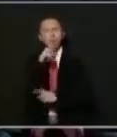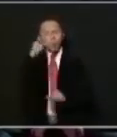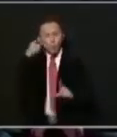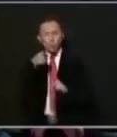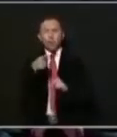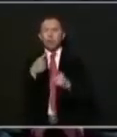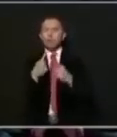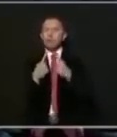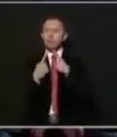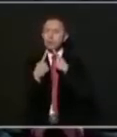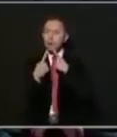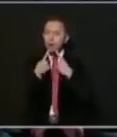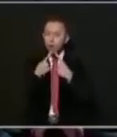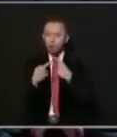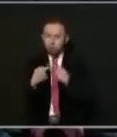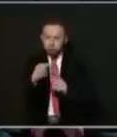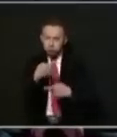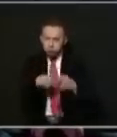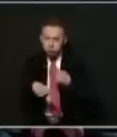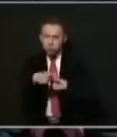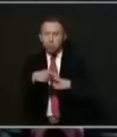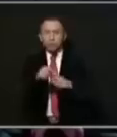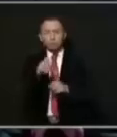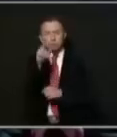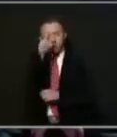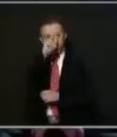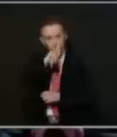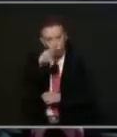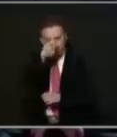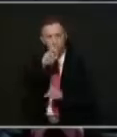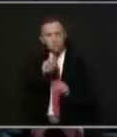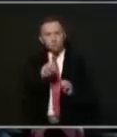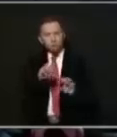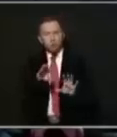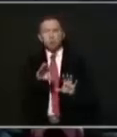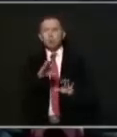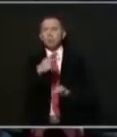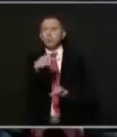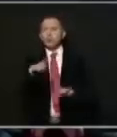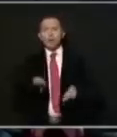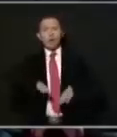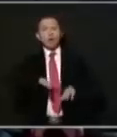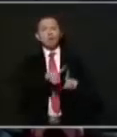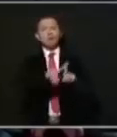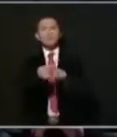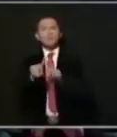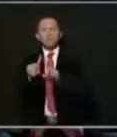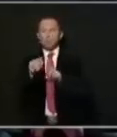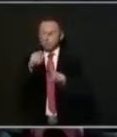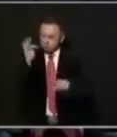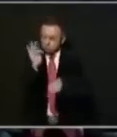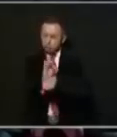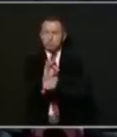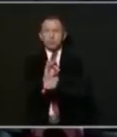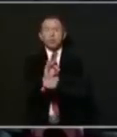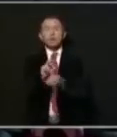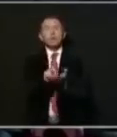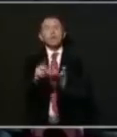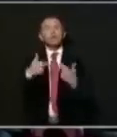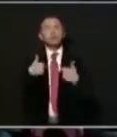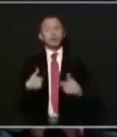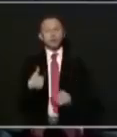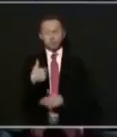tolerancia, por la diversidad y por el respeto a los derechos humanos.